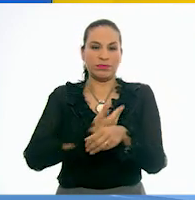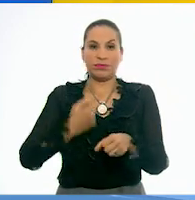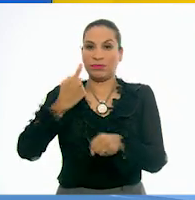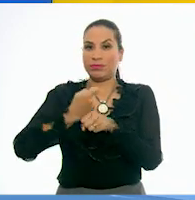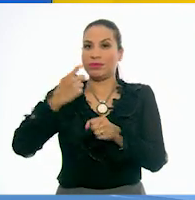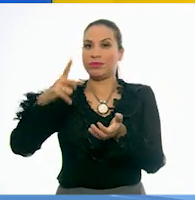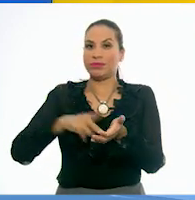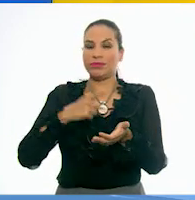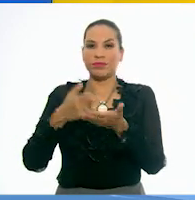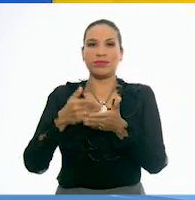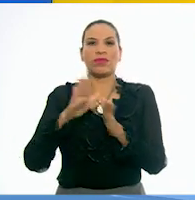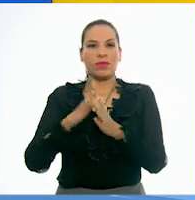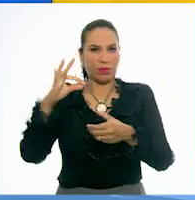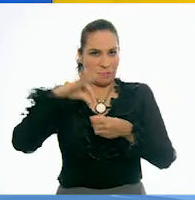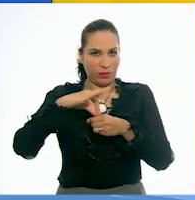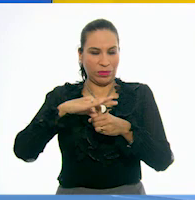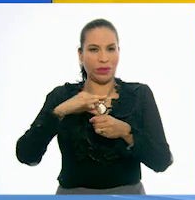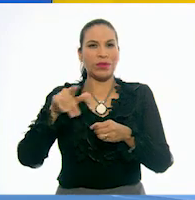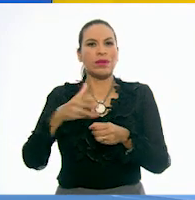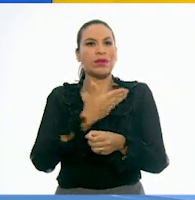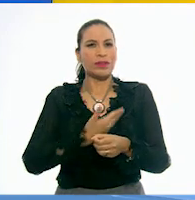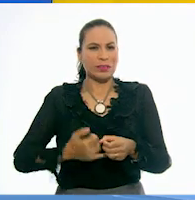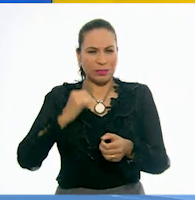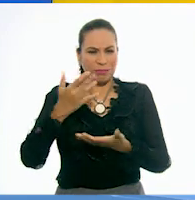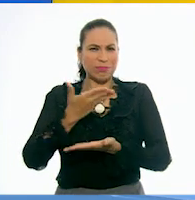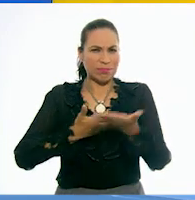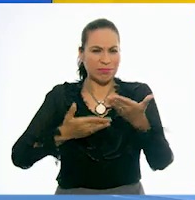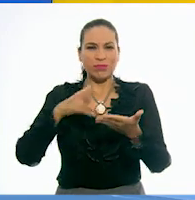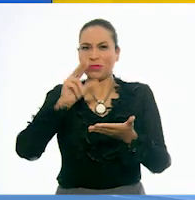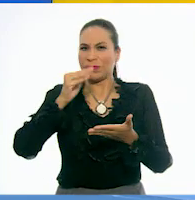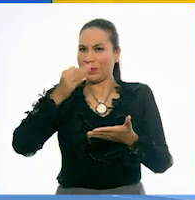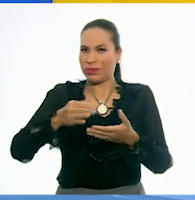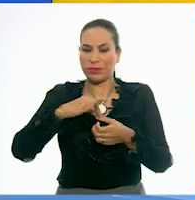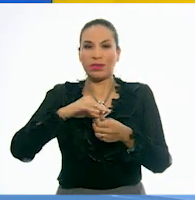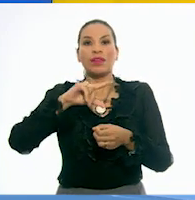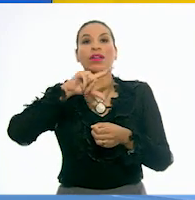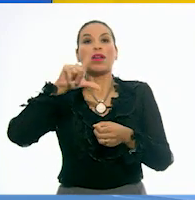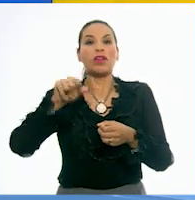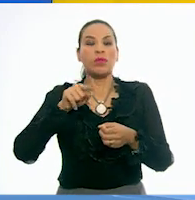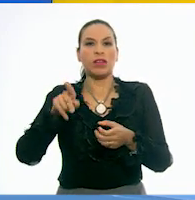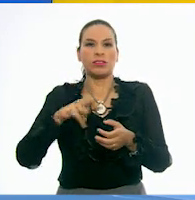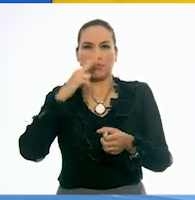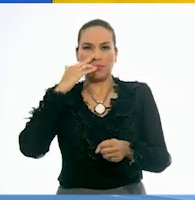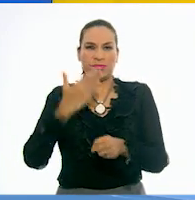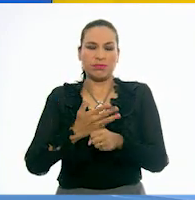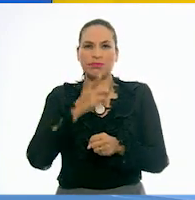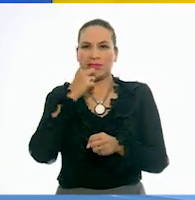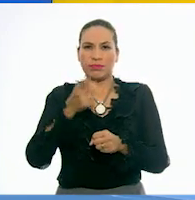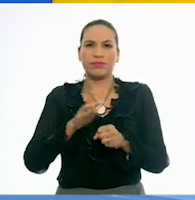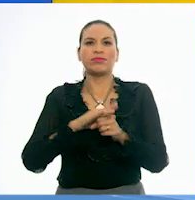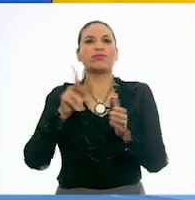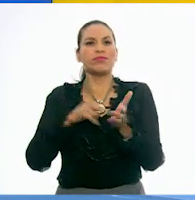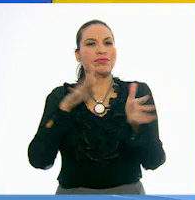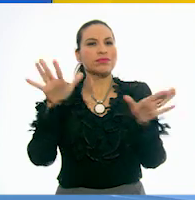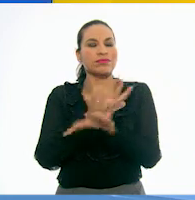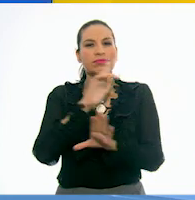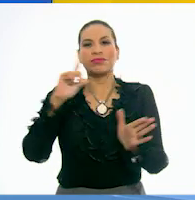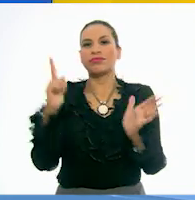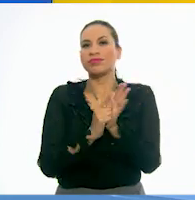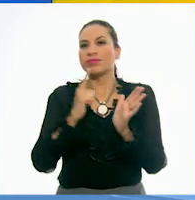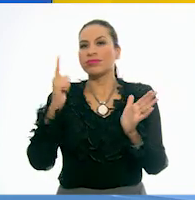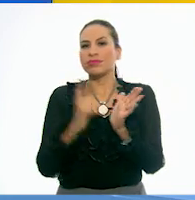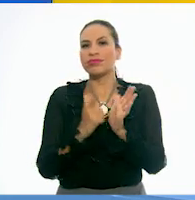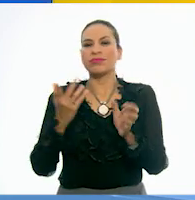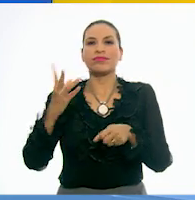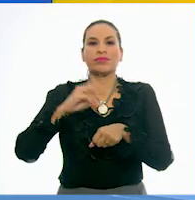vez combatiendo la reelección presidencial, años después, él mismo sería el responsable de impulsar las reformas constitucionales